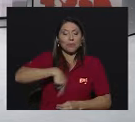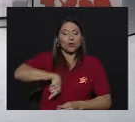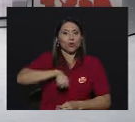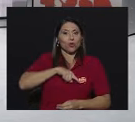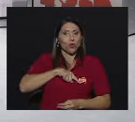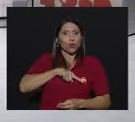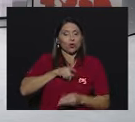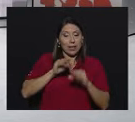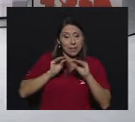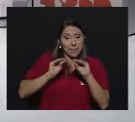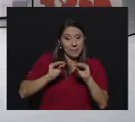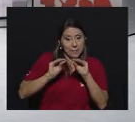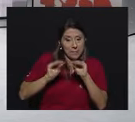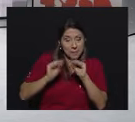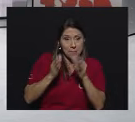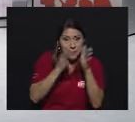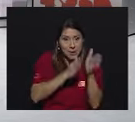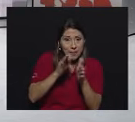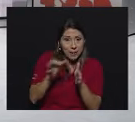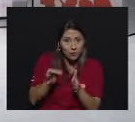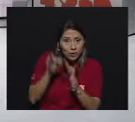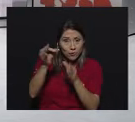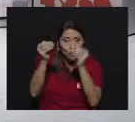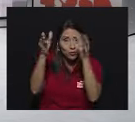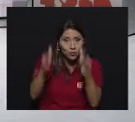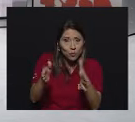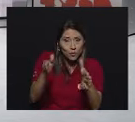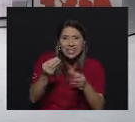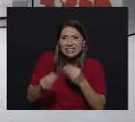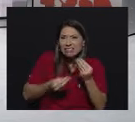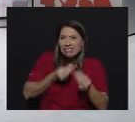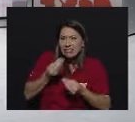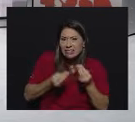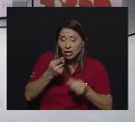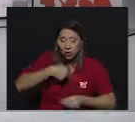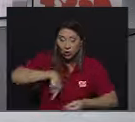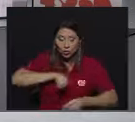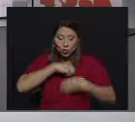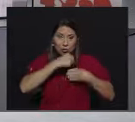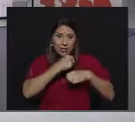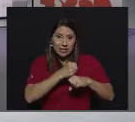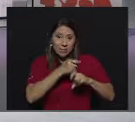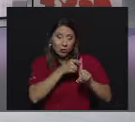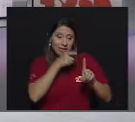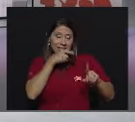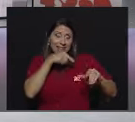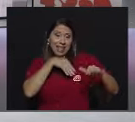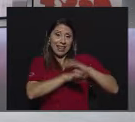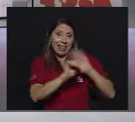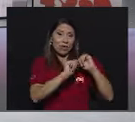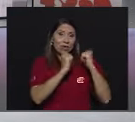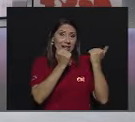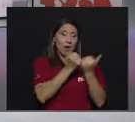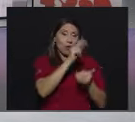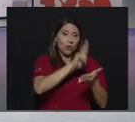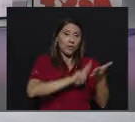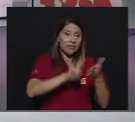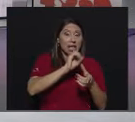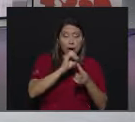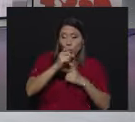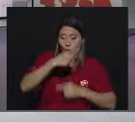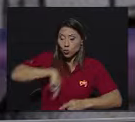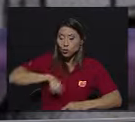de formar a los formadores de formadores? ¿Lo hacemos desde el aula universitaria o tenemos contacto con la realidad de lo que pasa en el